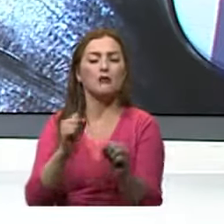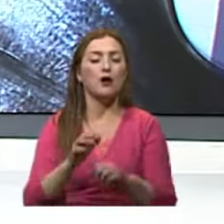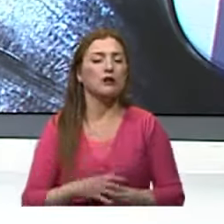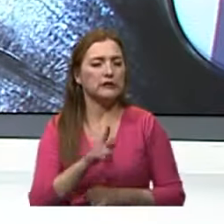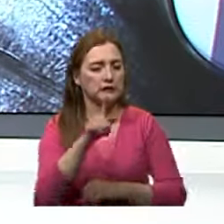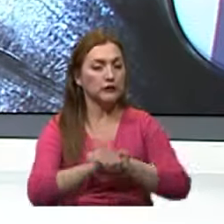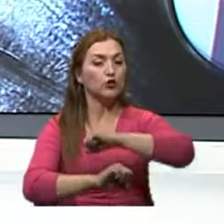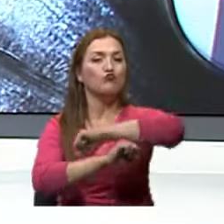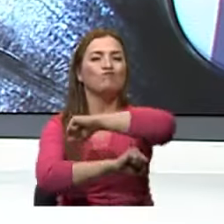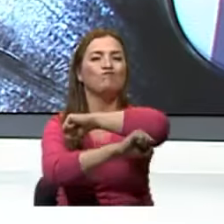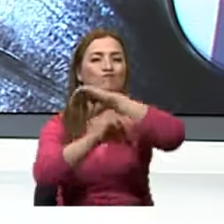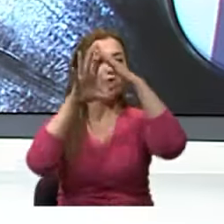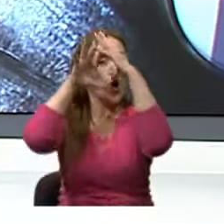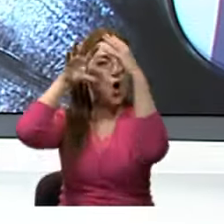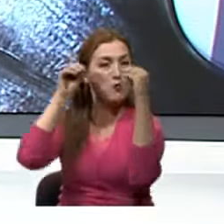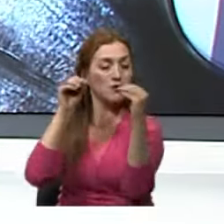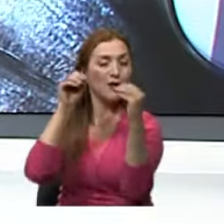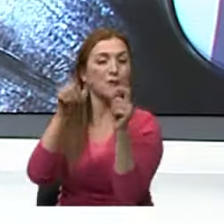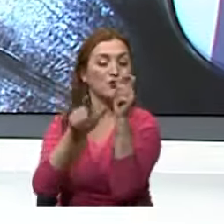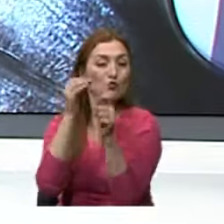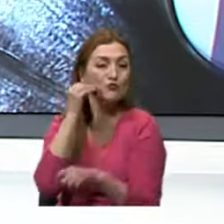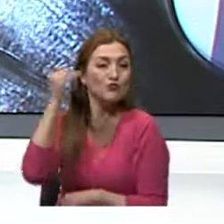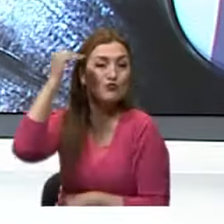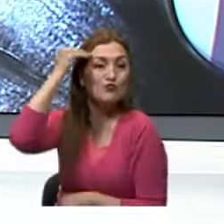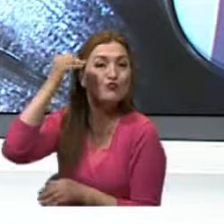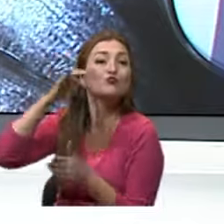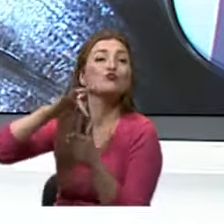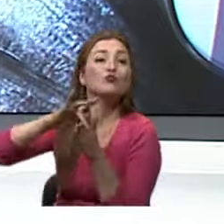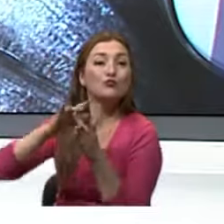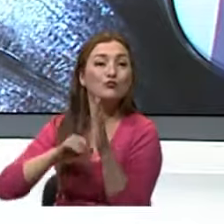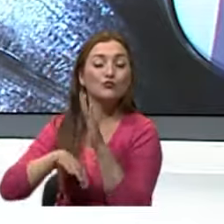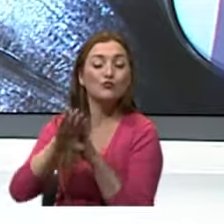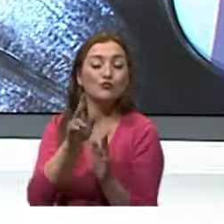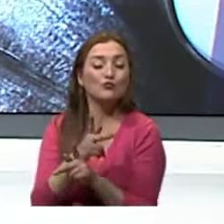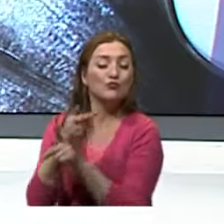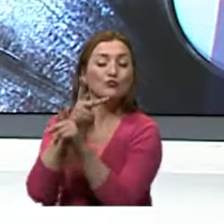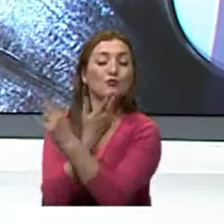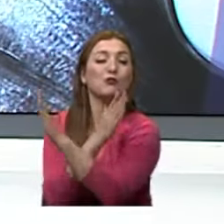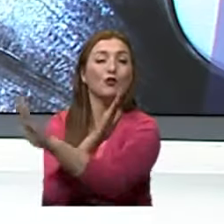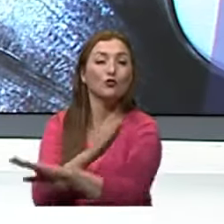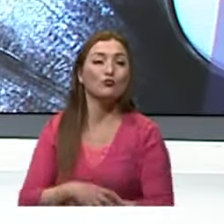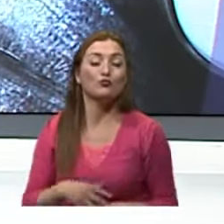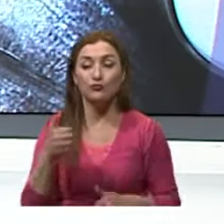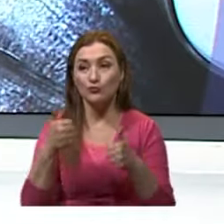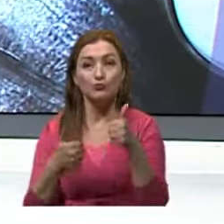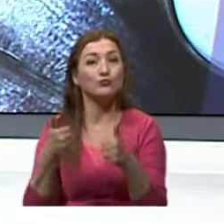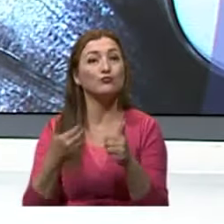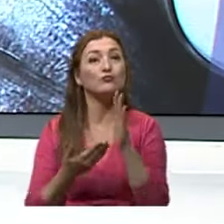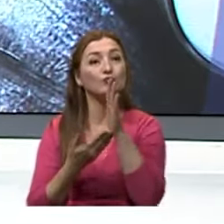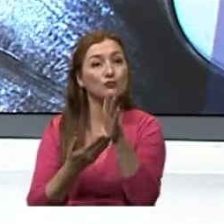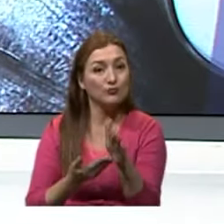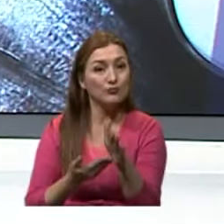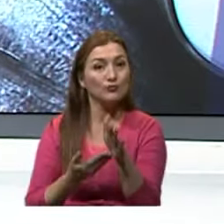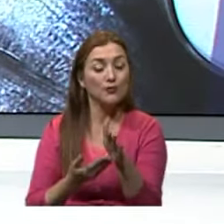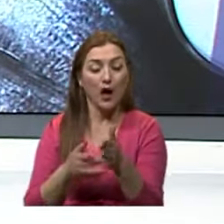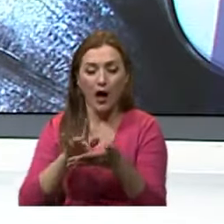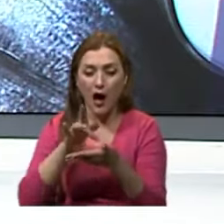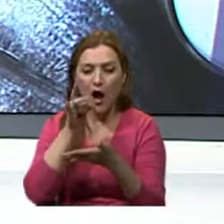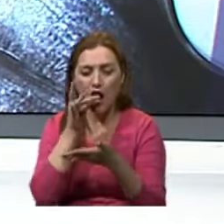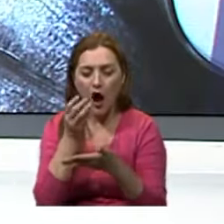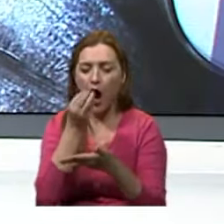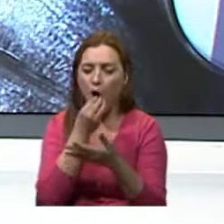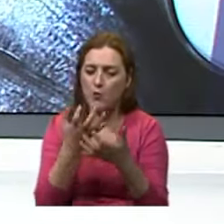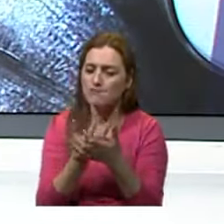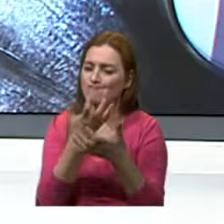nosotros entendamos pues, que en las personas mayores, quienes tienen más riesgo, hay que tomar medidas preventivas. Estas pueden incluir, obviamente, una dieta equilibrada